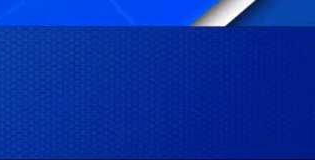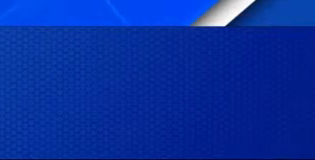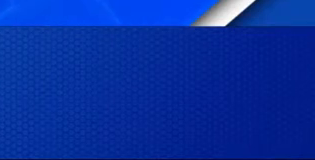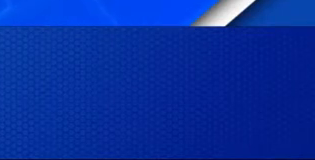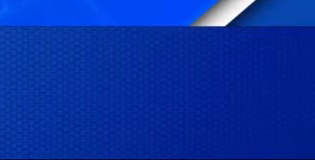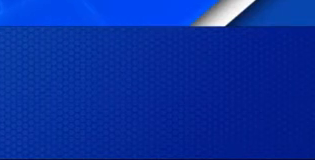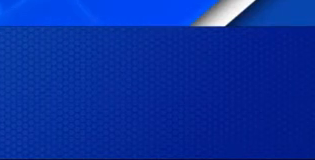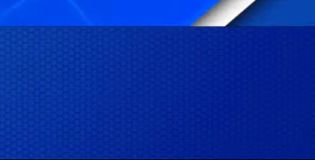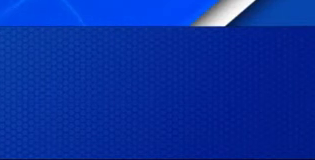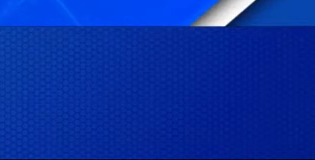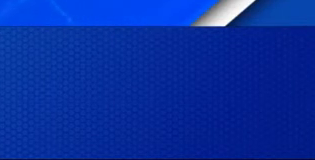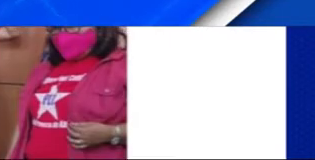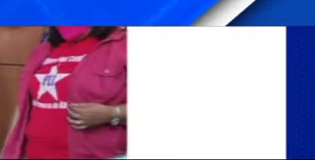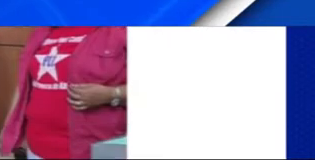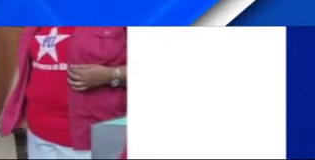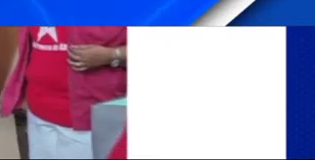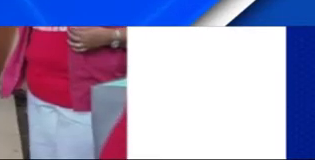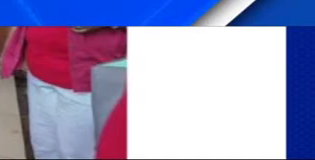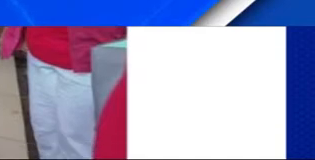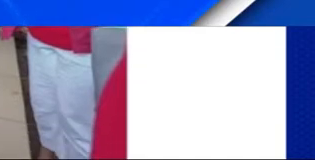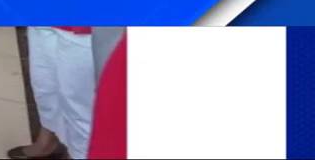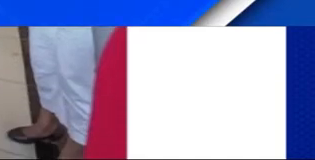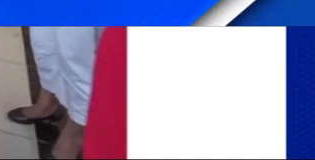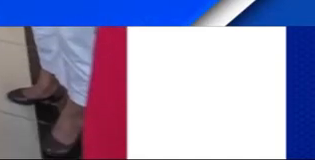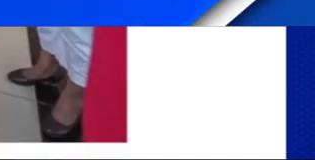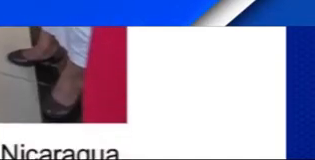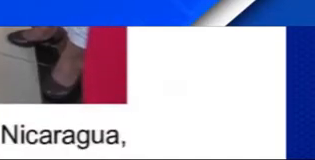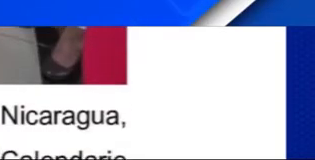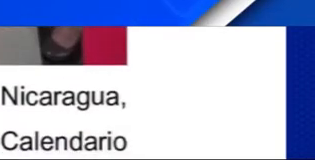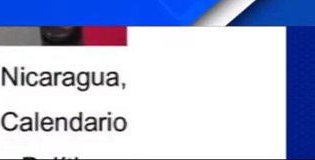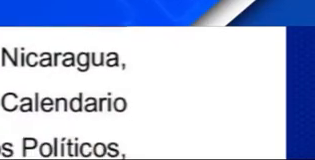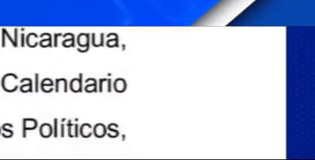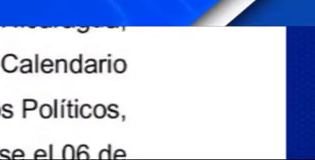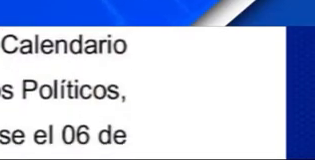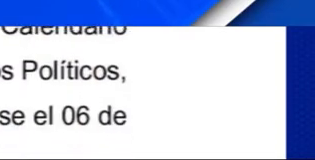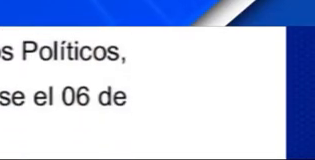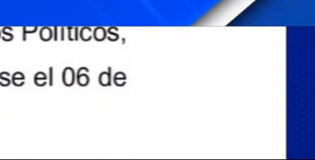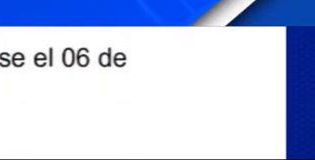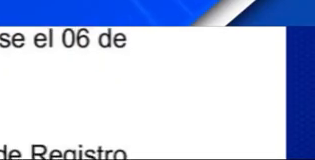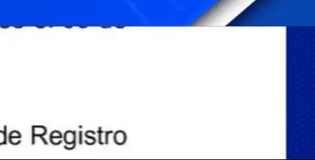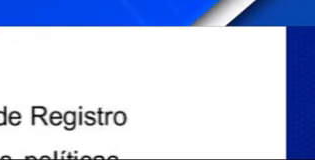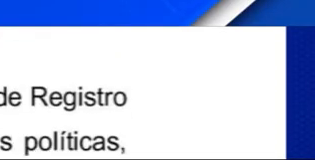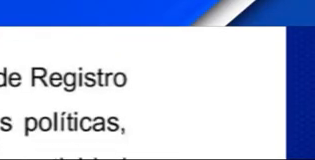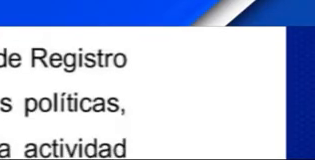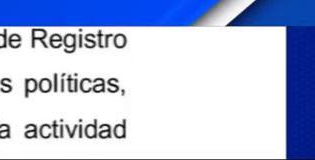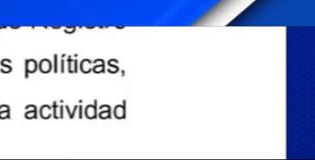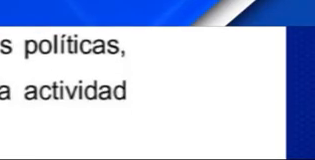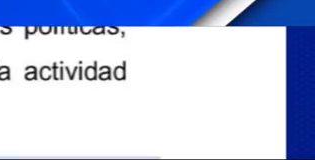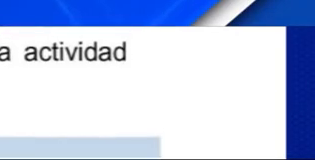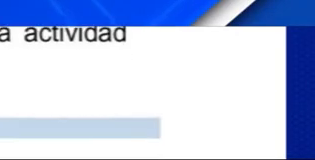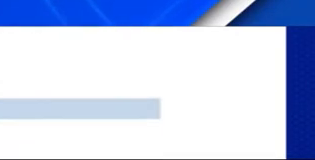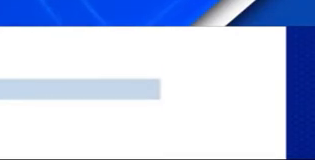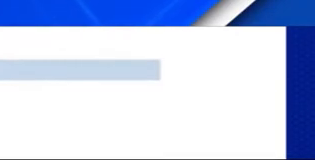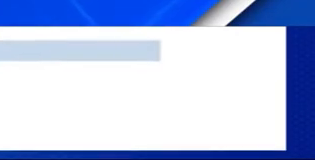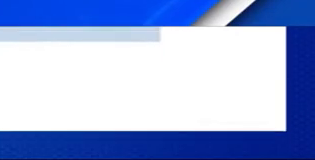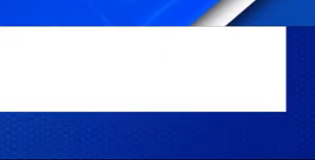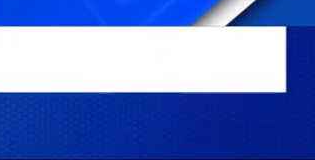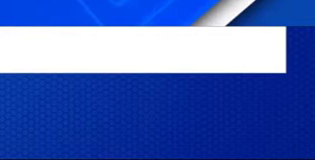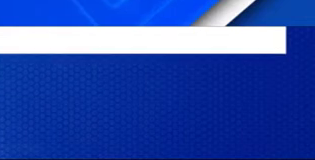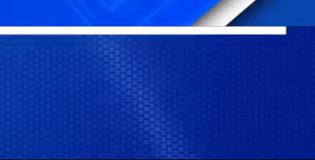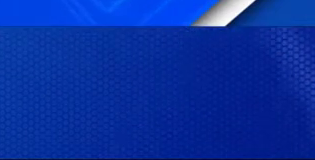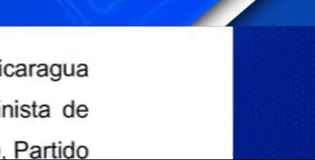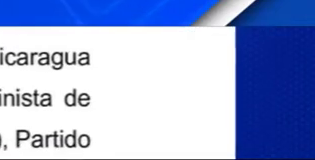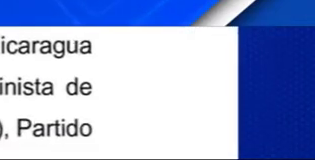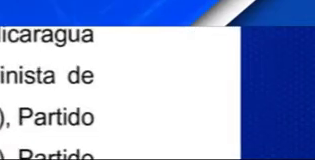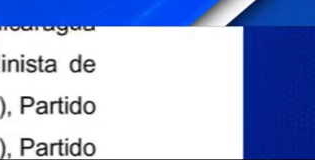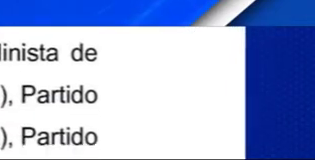2022, según la más reciente nota de prensa, donde aseguran que se realizó de conformidad a la actividad 4. Cabe destacar que la autorización